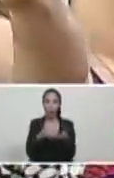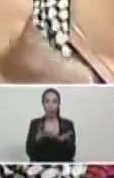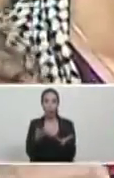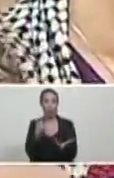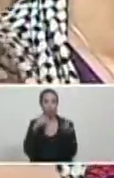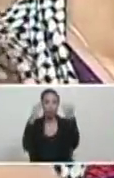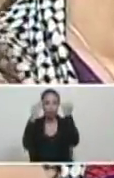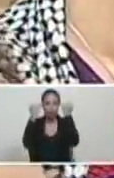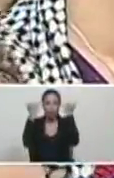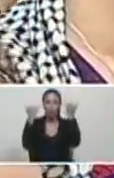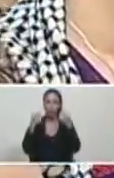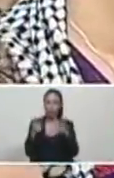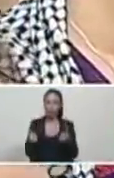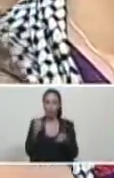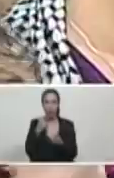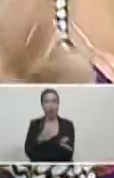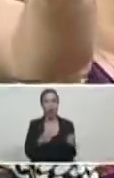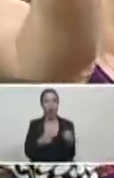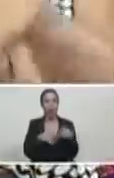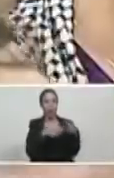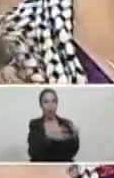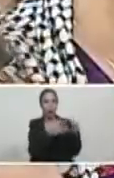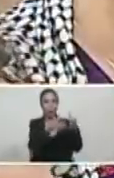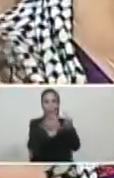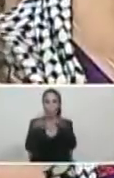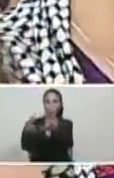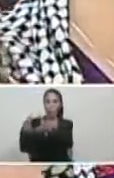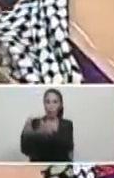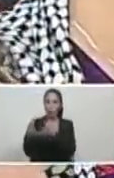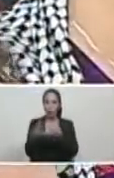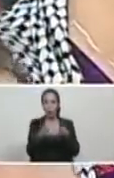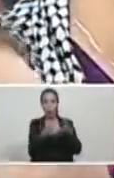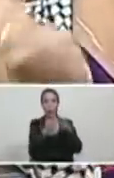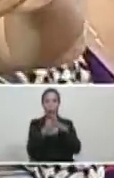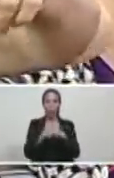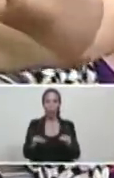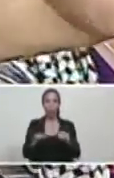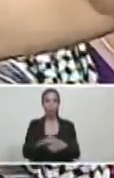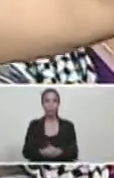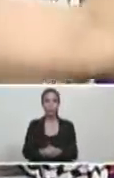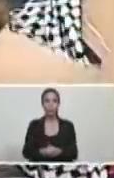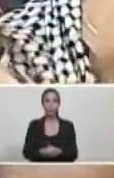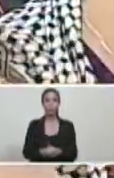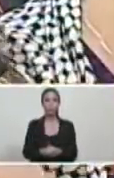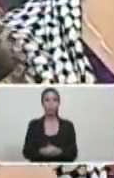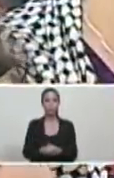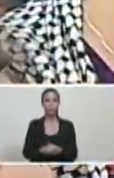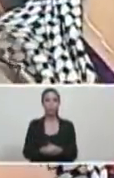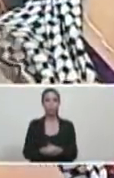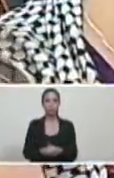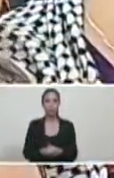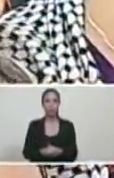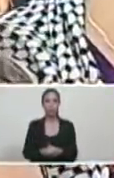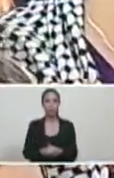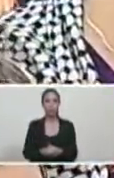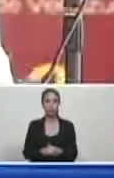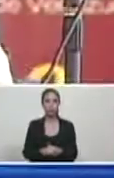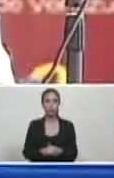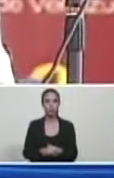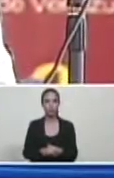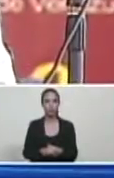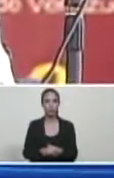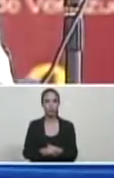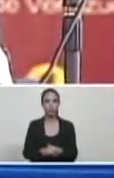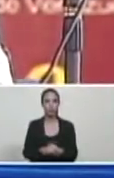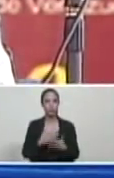por reunirnos a los cuatro corazones en el gran corazón de Mimú, porque el corazón de Mimú no cabe aquí, es un gran corazón, y de verdad